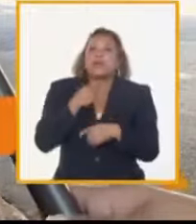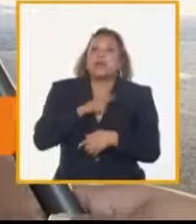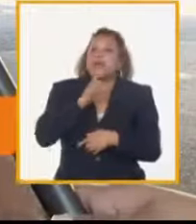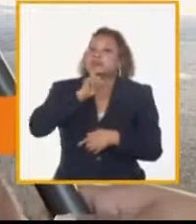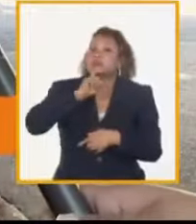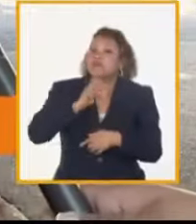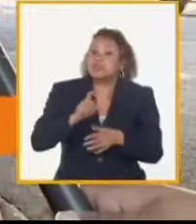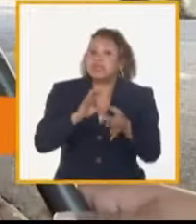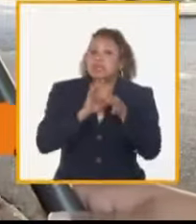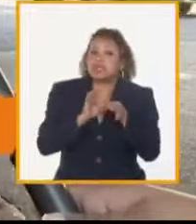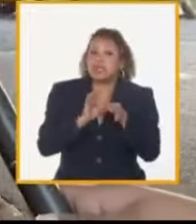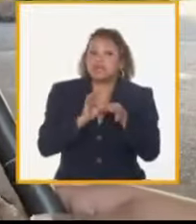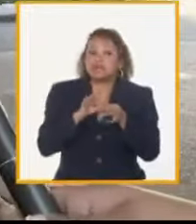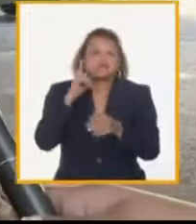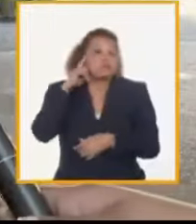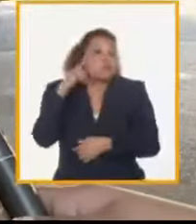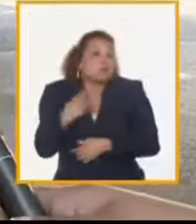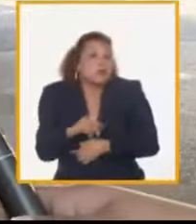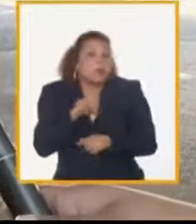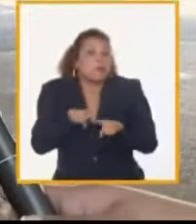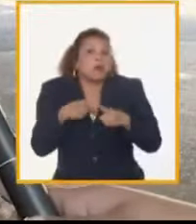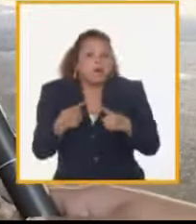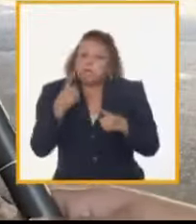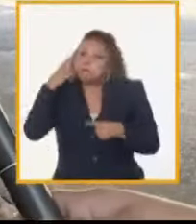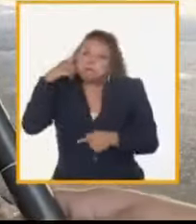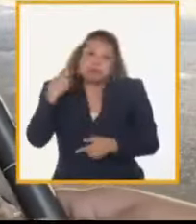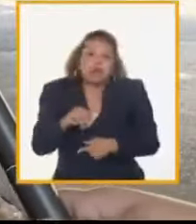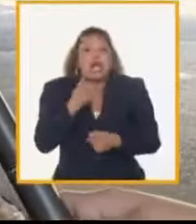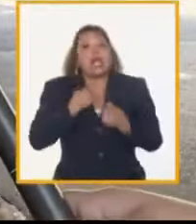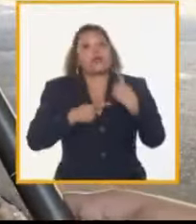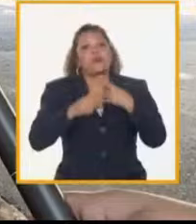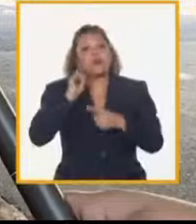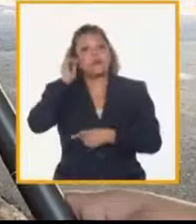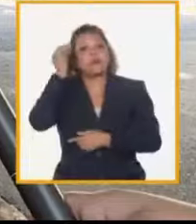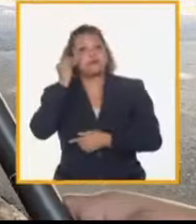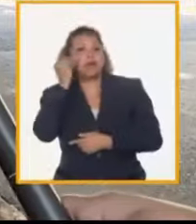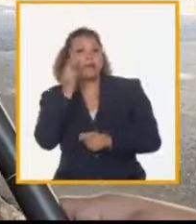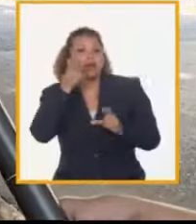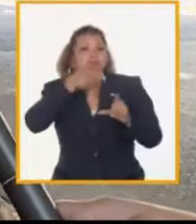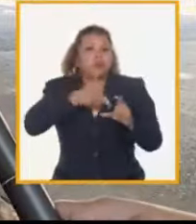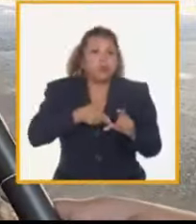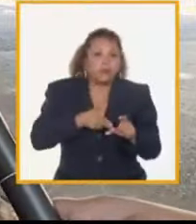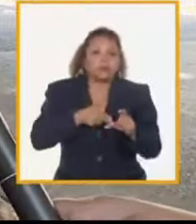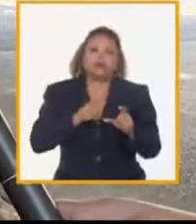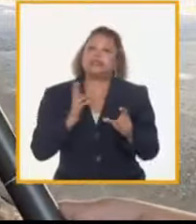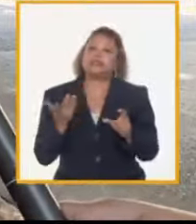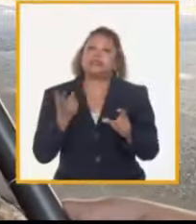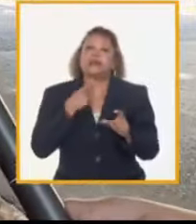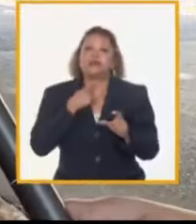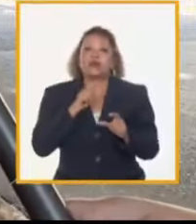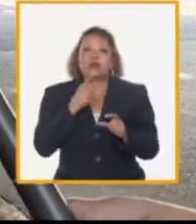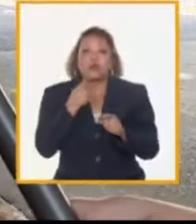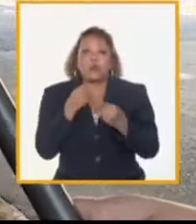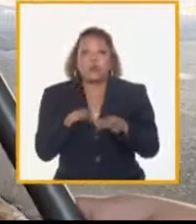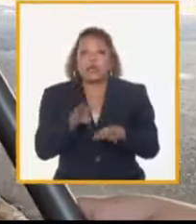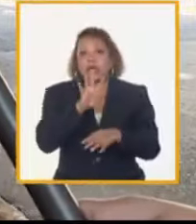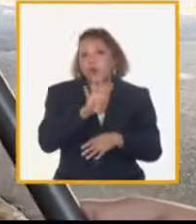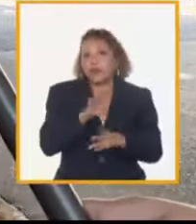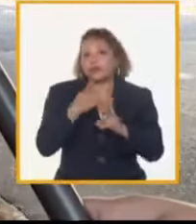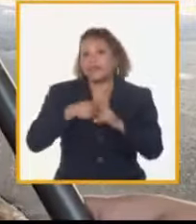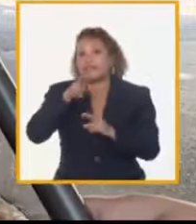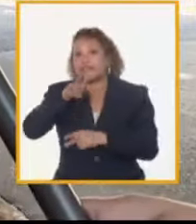Desconocemos los motivos. Bueno, puede ser que sea por cuestiones de combustible o algo eso, pero generalmente estas rutas, la 4 y la 24,